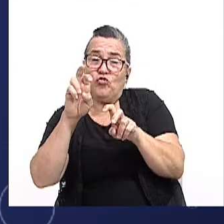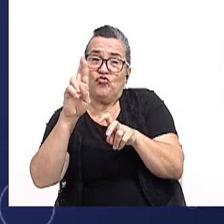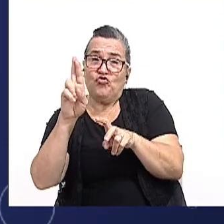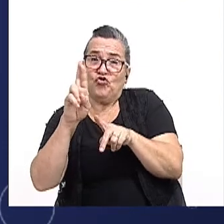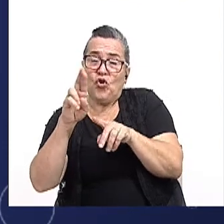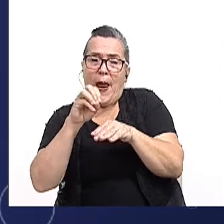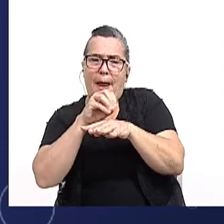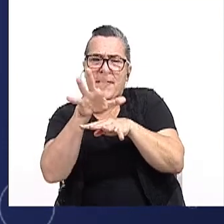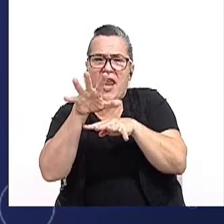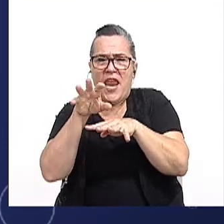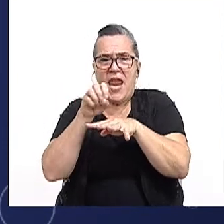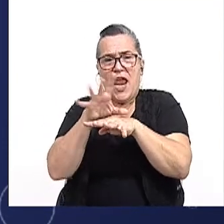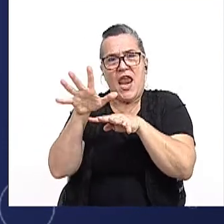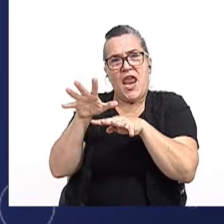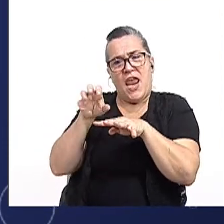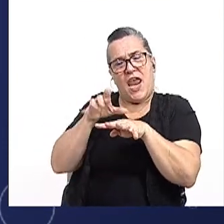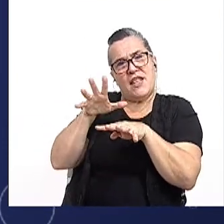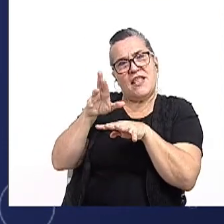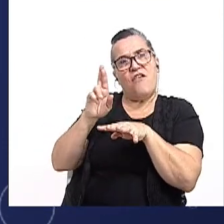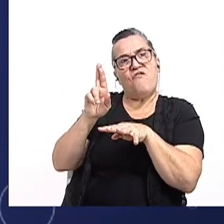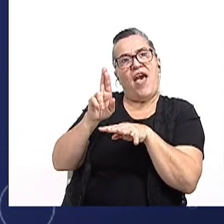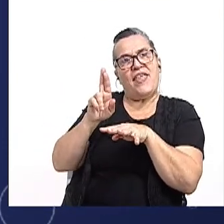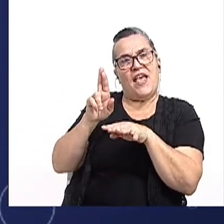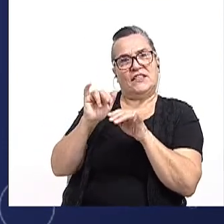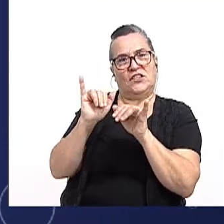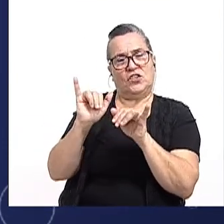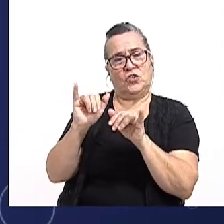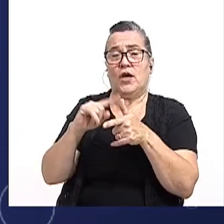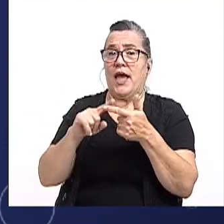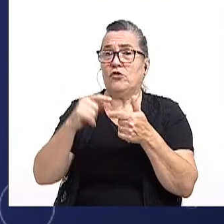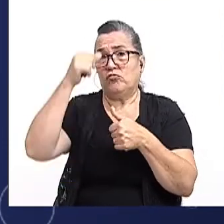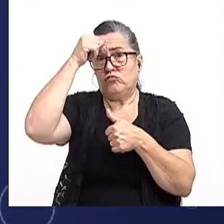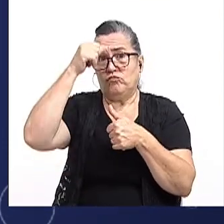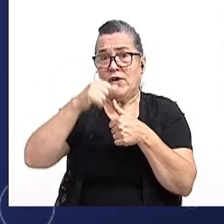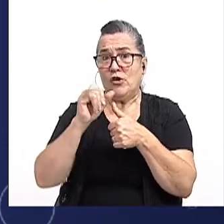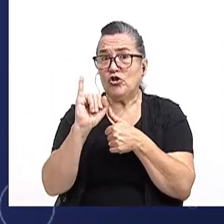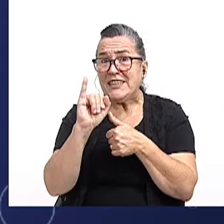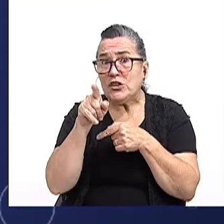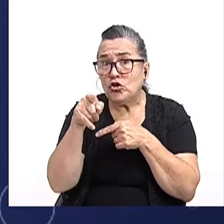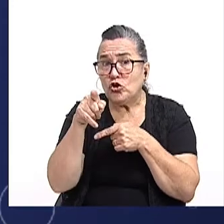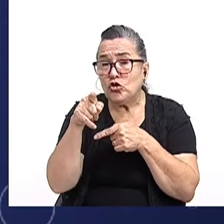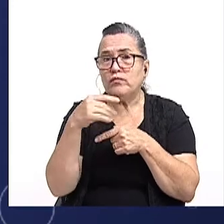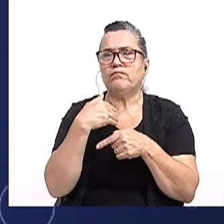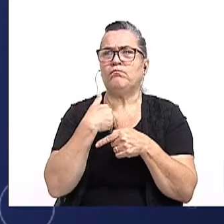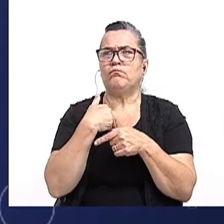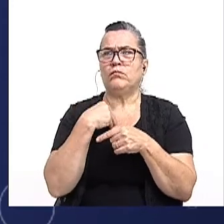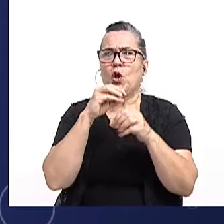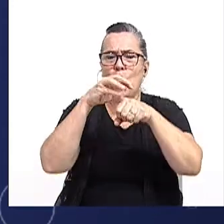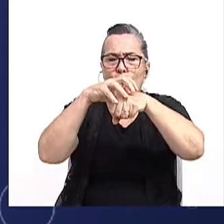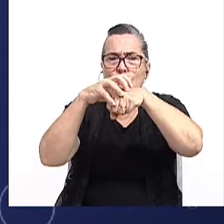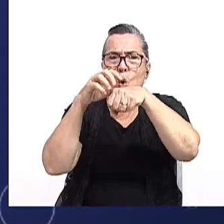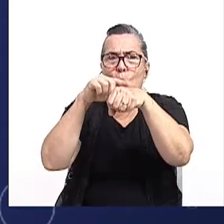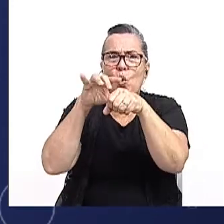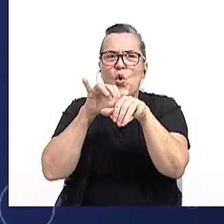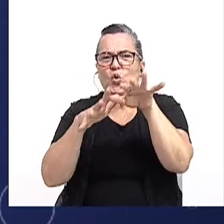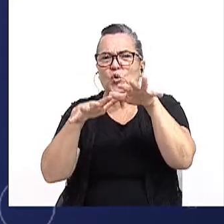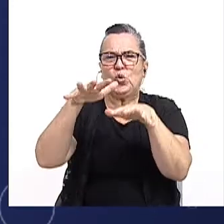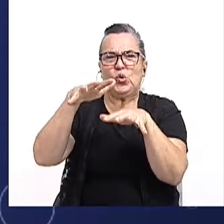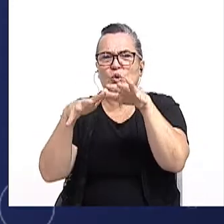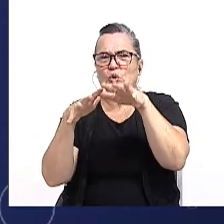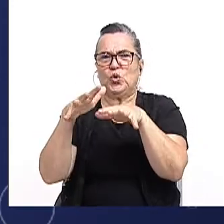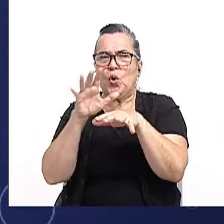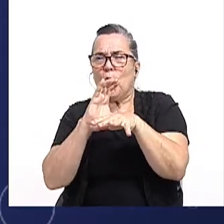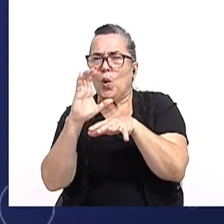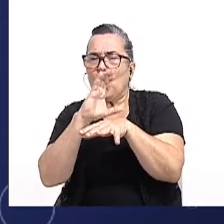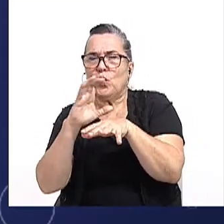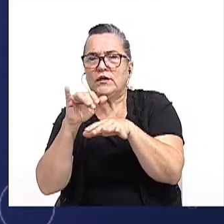emiten radiaciones. Recordemos que esos isótopos radiactivos tienen núcleos inestables y ellos buscan